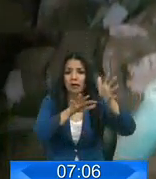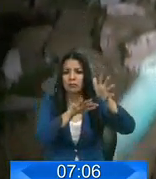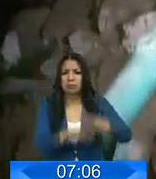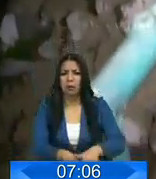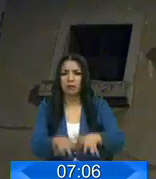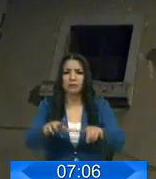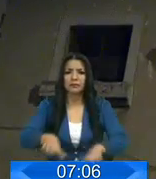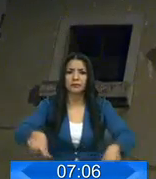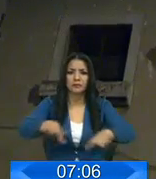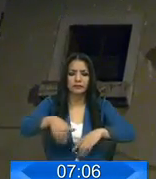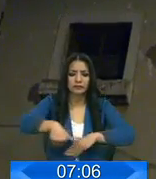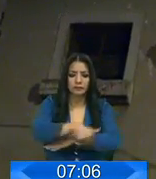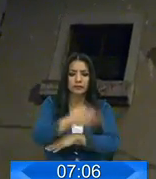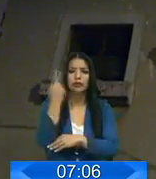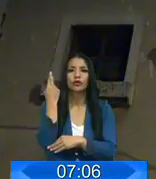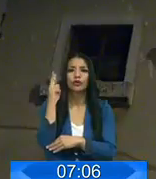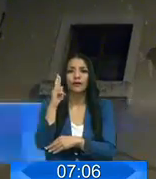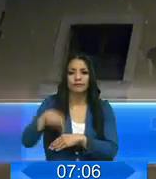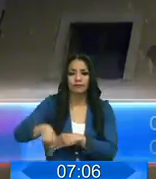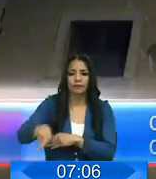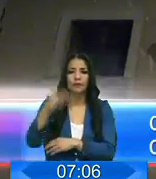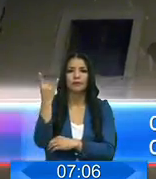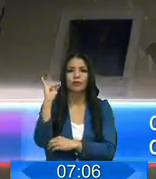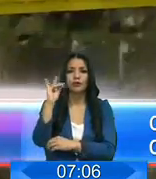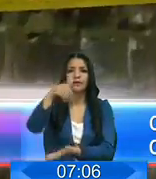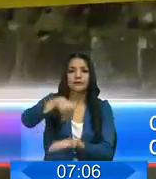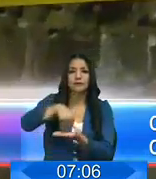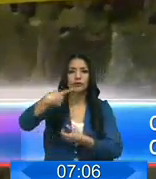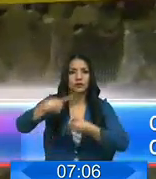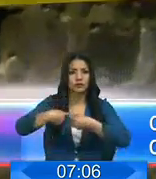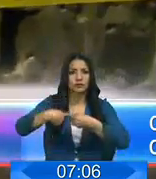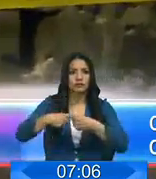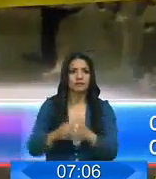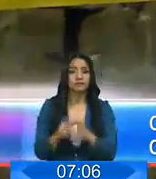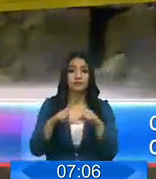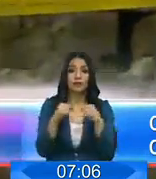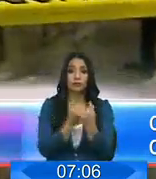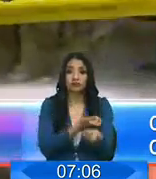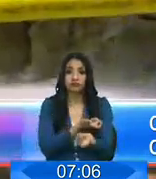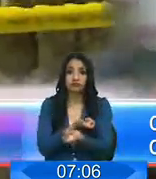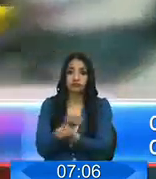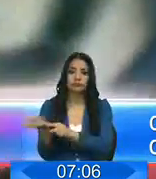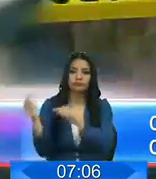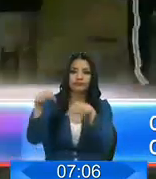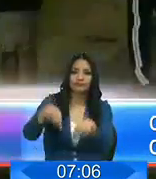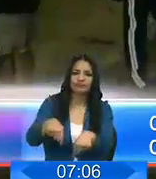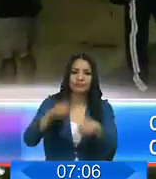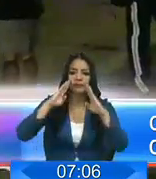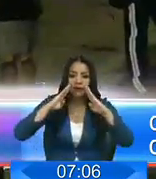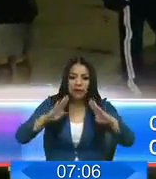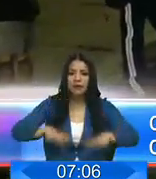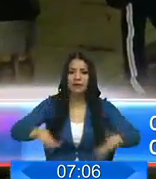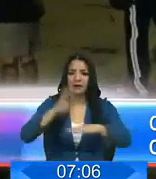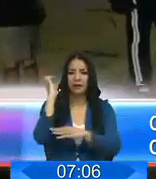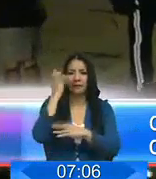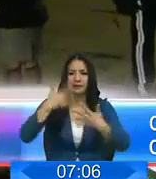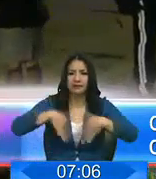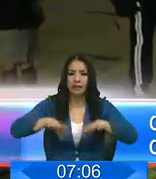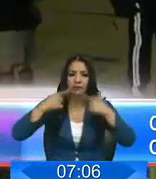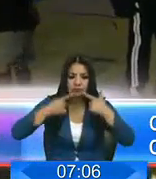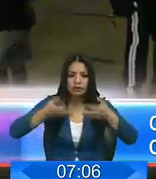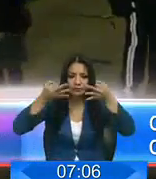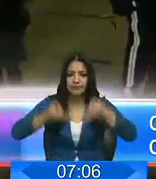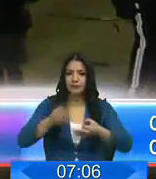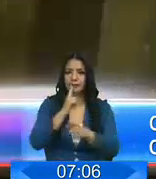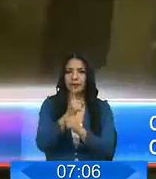en las calles Rocafuerte y Bolívar en el centro de Quito. Personal del cuerpo de bomberos acudió al lugar para atender la emergencia y verificar que se trató